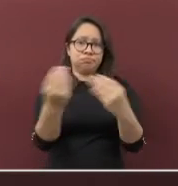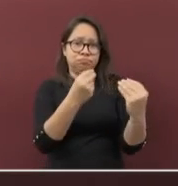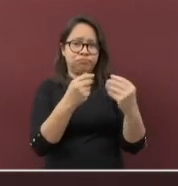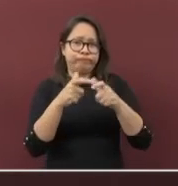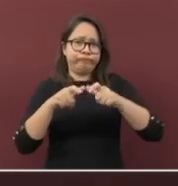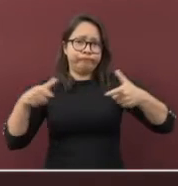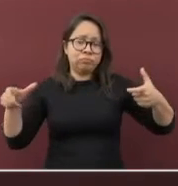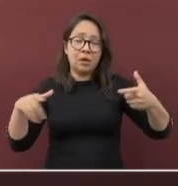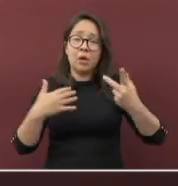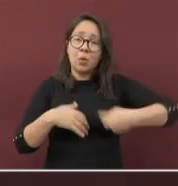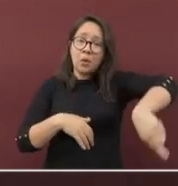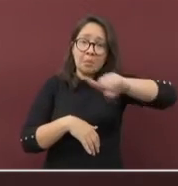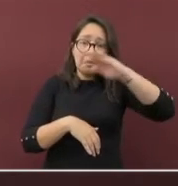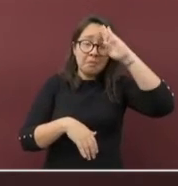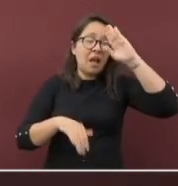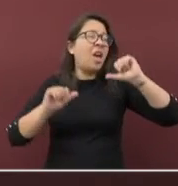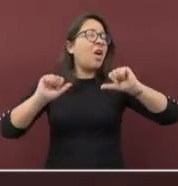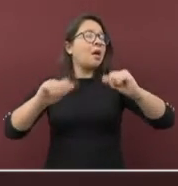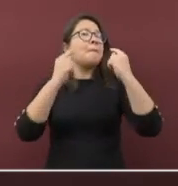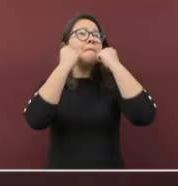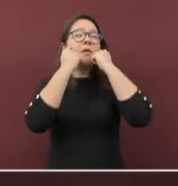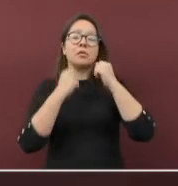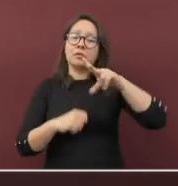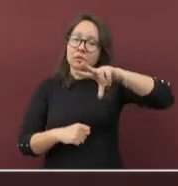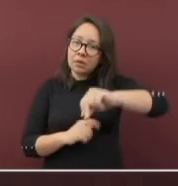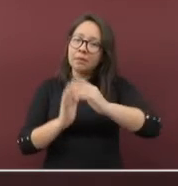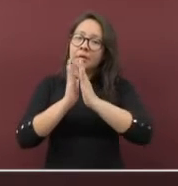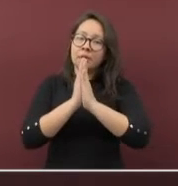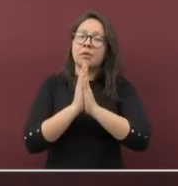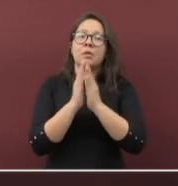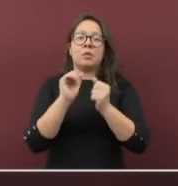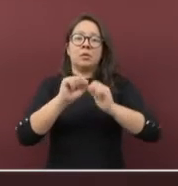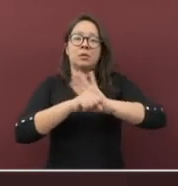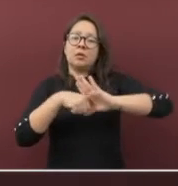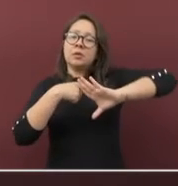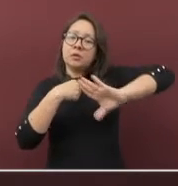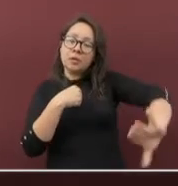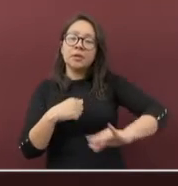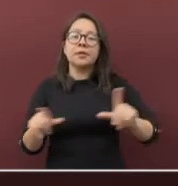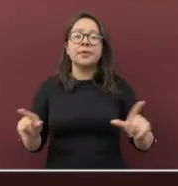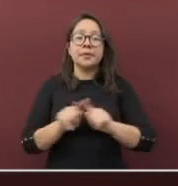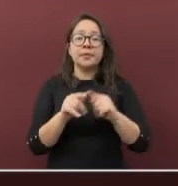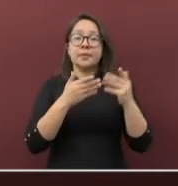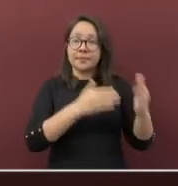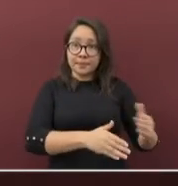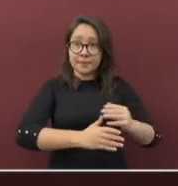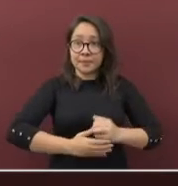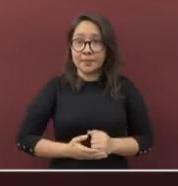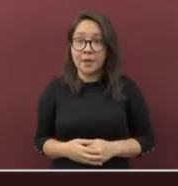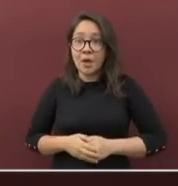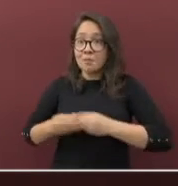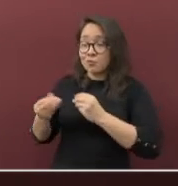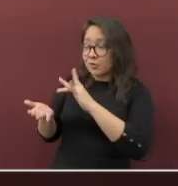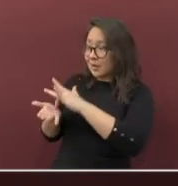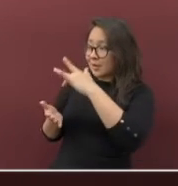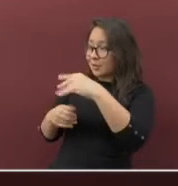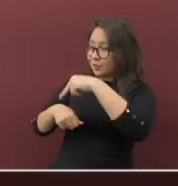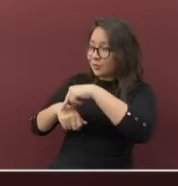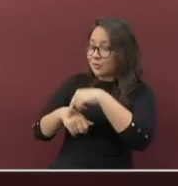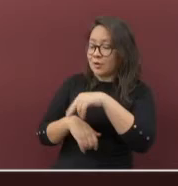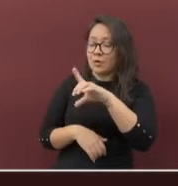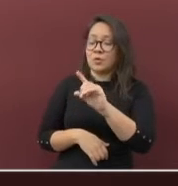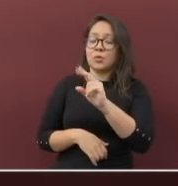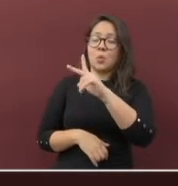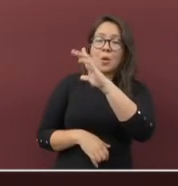no debemos confiarnos ni exponernos al contagio doctor le regresó la voz muchas gracias doctora dulce por